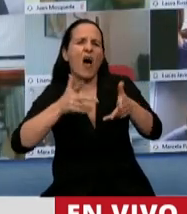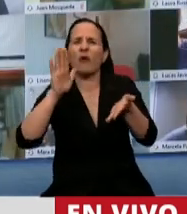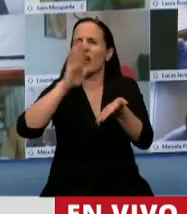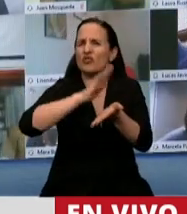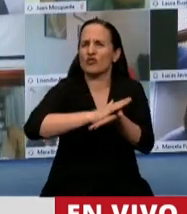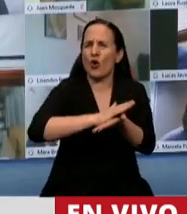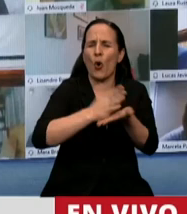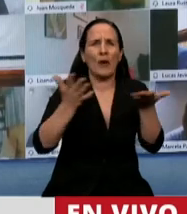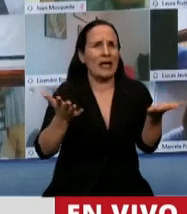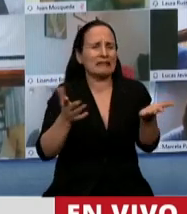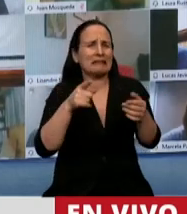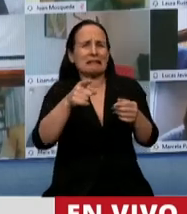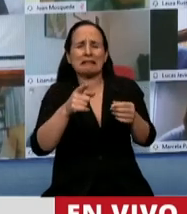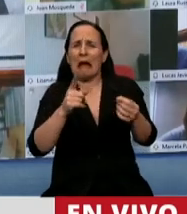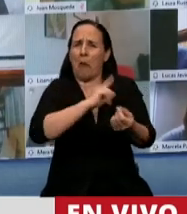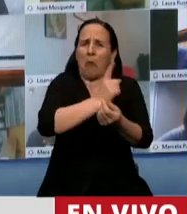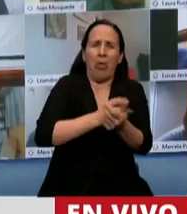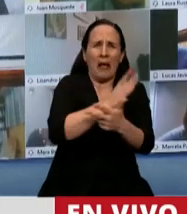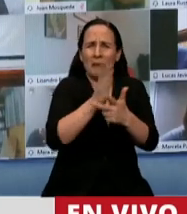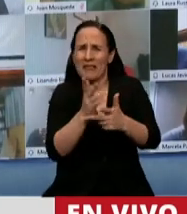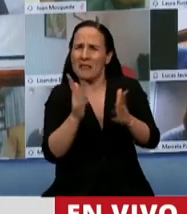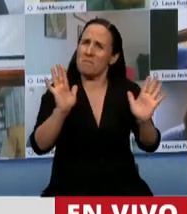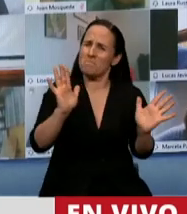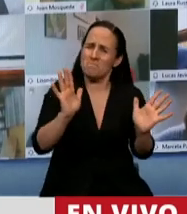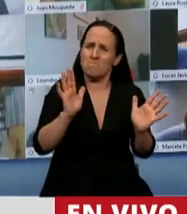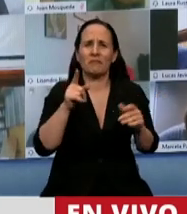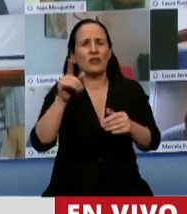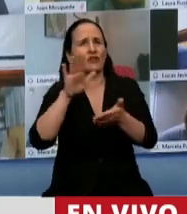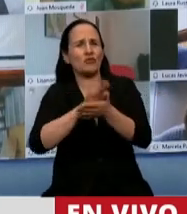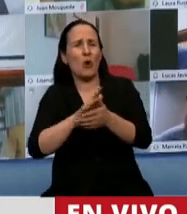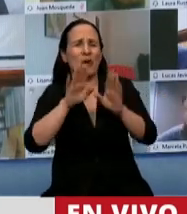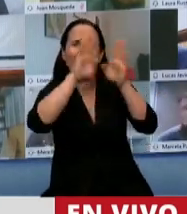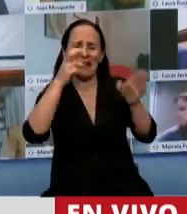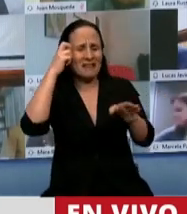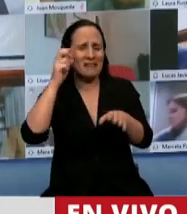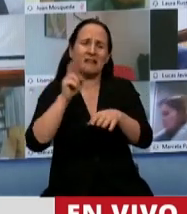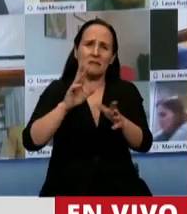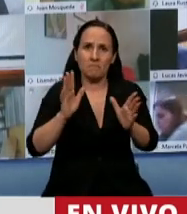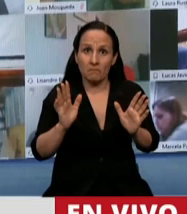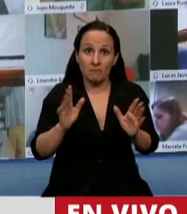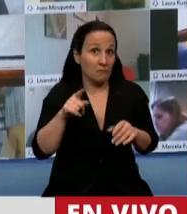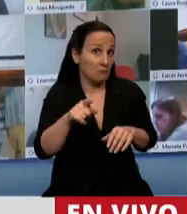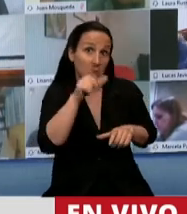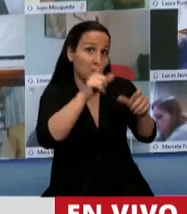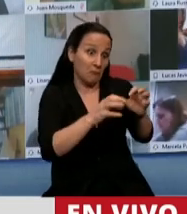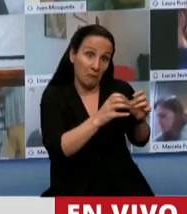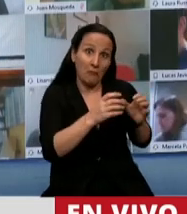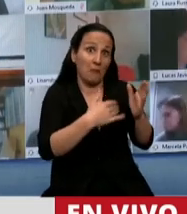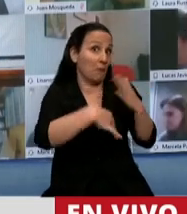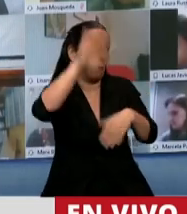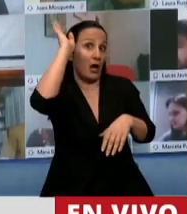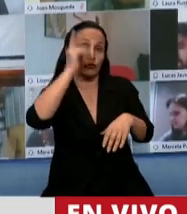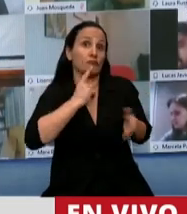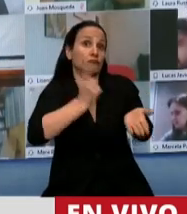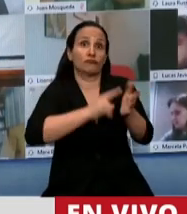las instituciones, de la República, de la democracia. Miren, acá decidió la mayoría. La mayoría decidió que íbamos